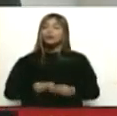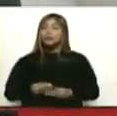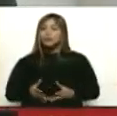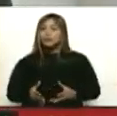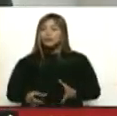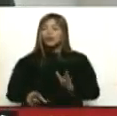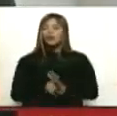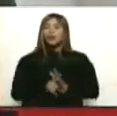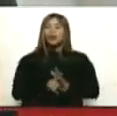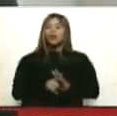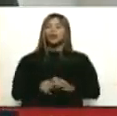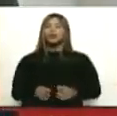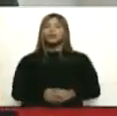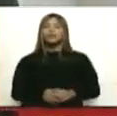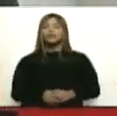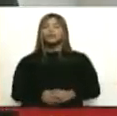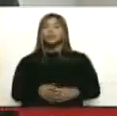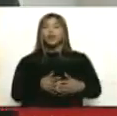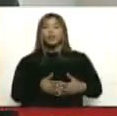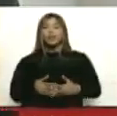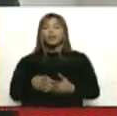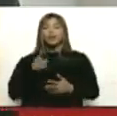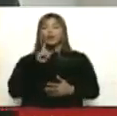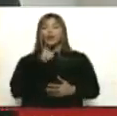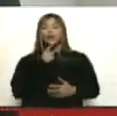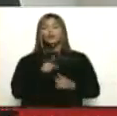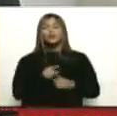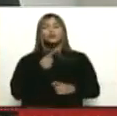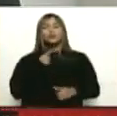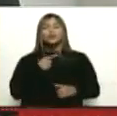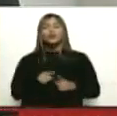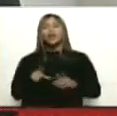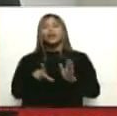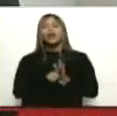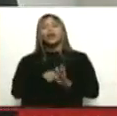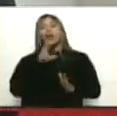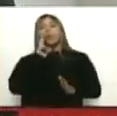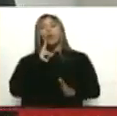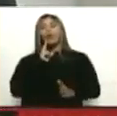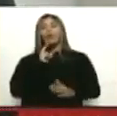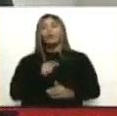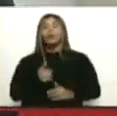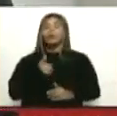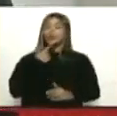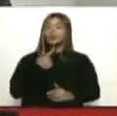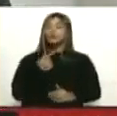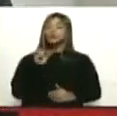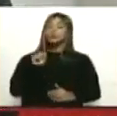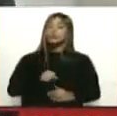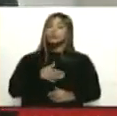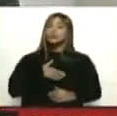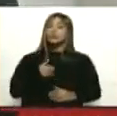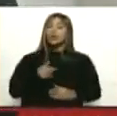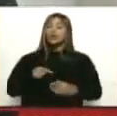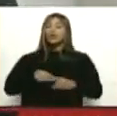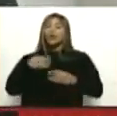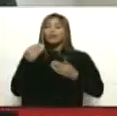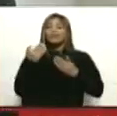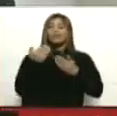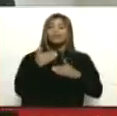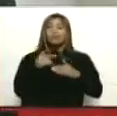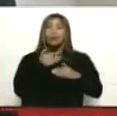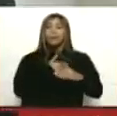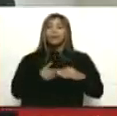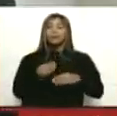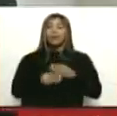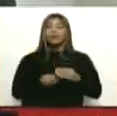de ley, que los norteamericanos la llaman sádicamente la ley Bolívar, que sí pretende limitar la capacidad del presidente de hacer